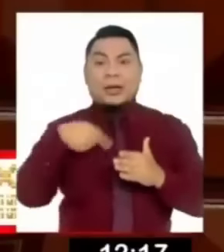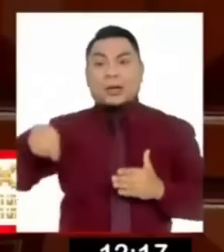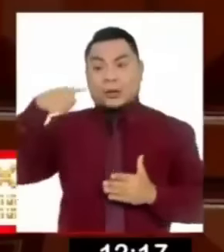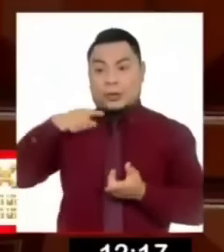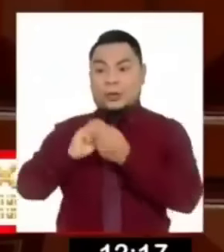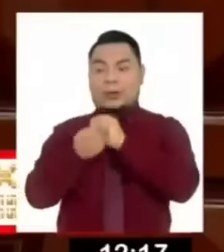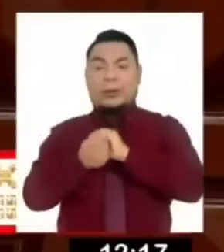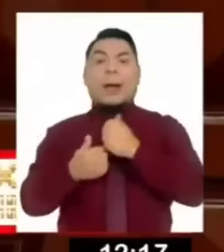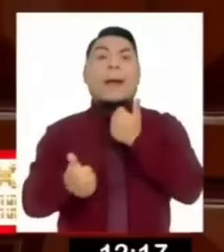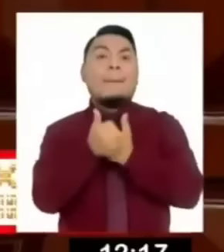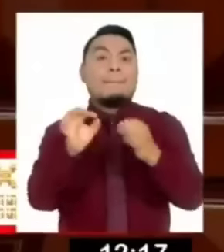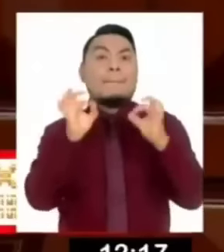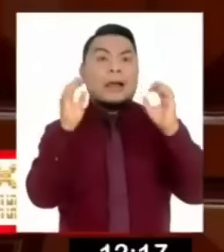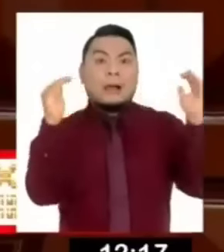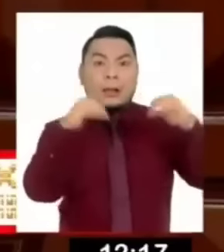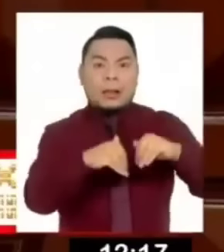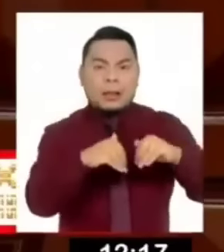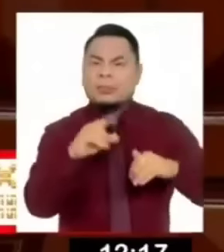décadas. No,